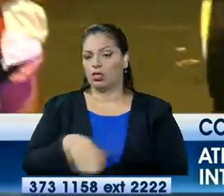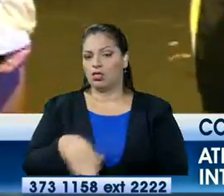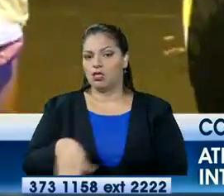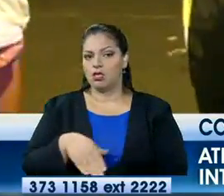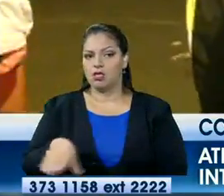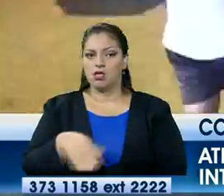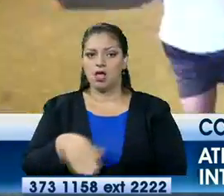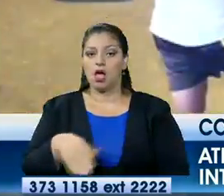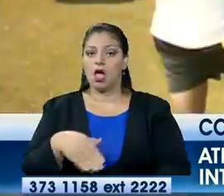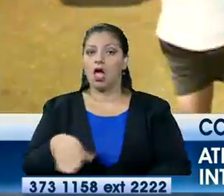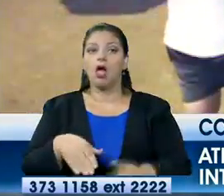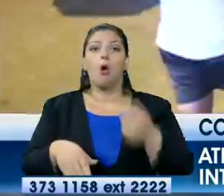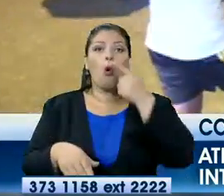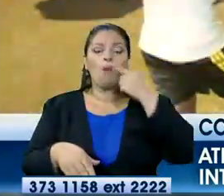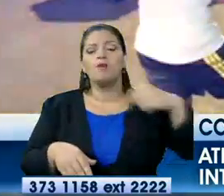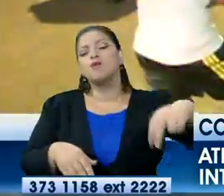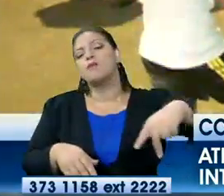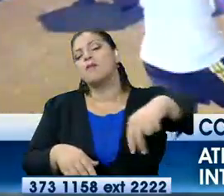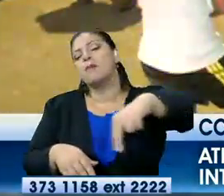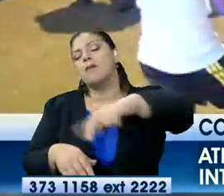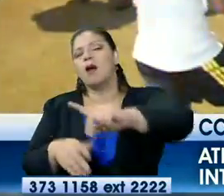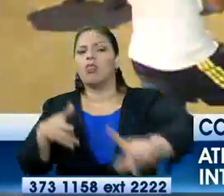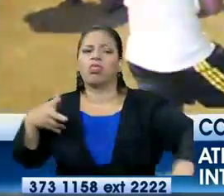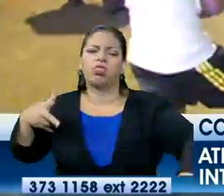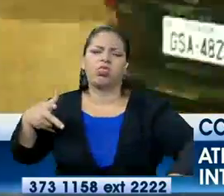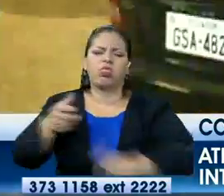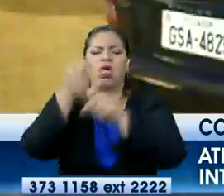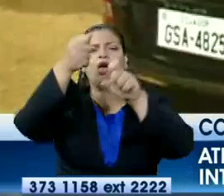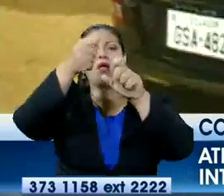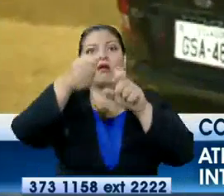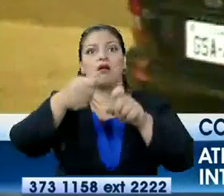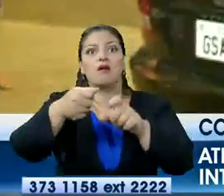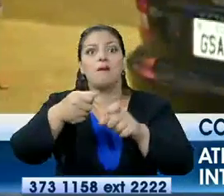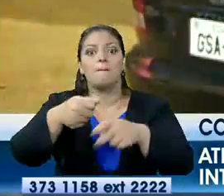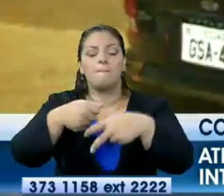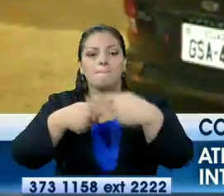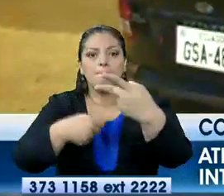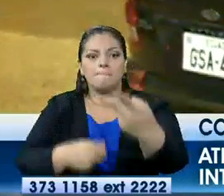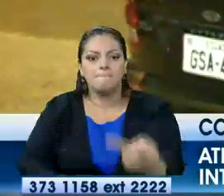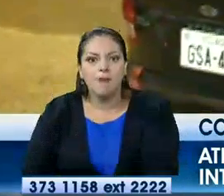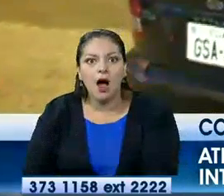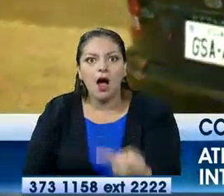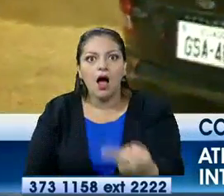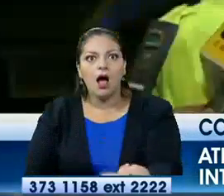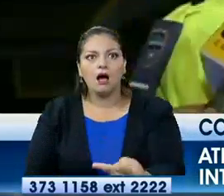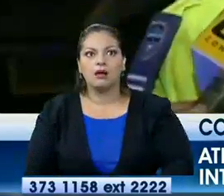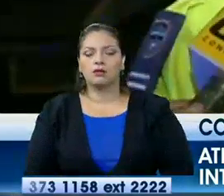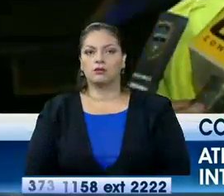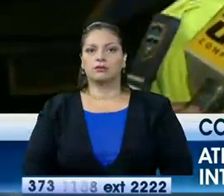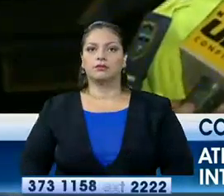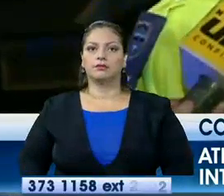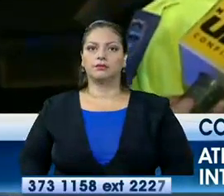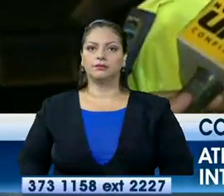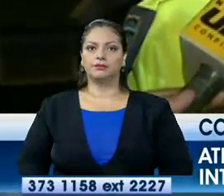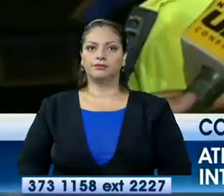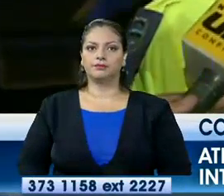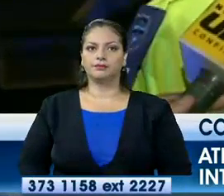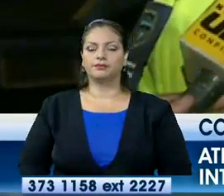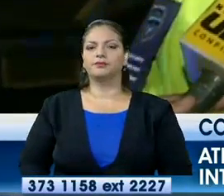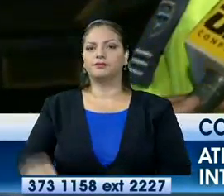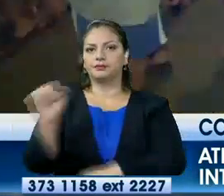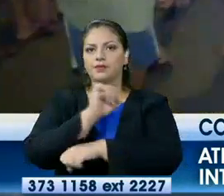mujer mientras intentaba darse a la fuga tras causar un accidente de tránsito. Se produjo un choque